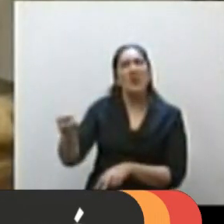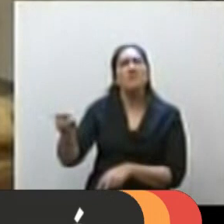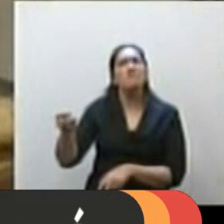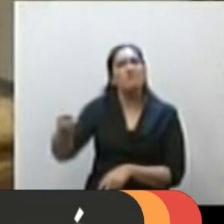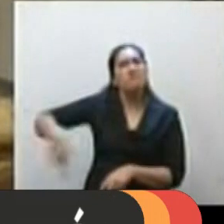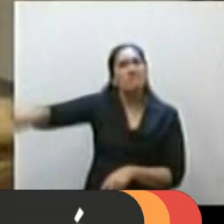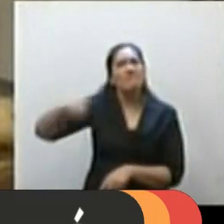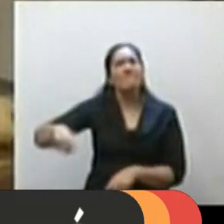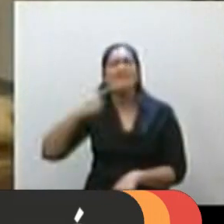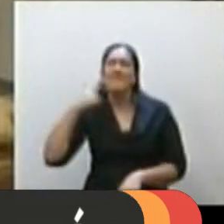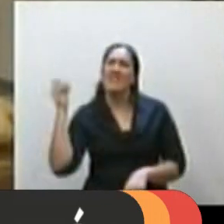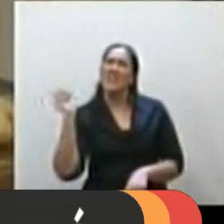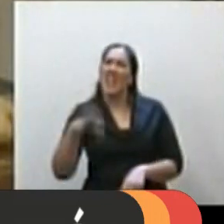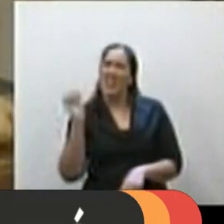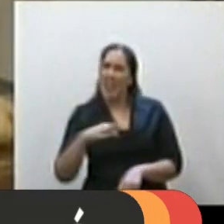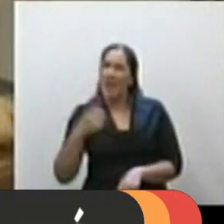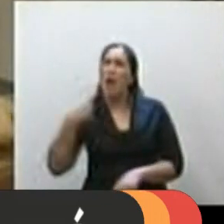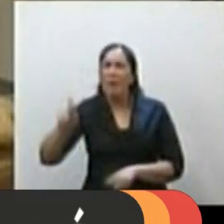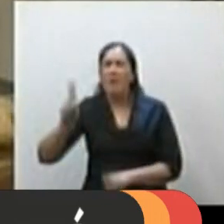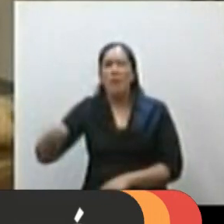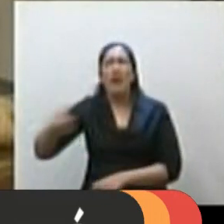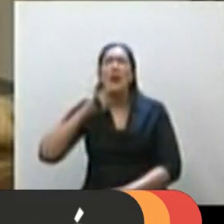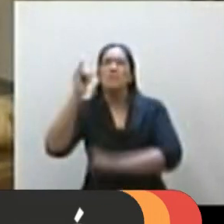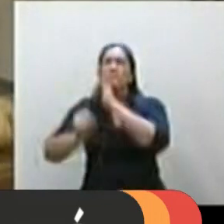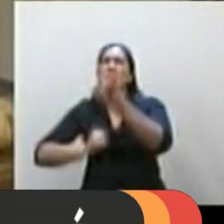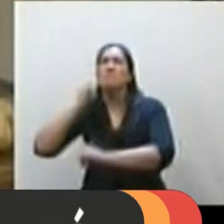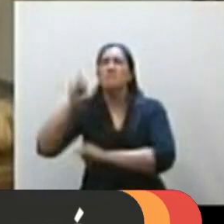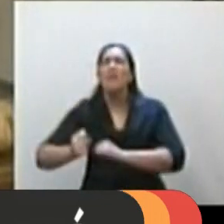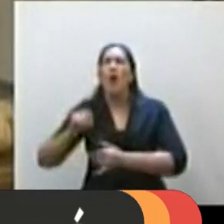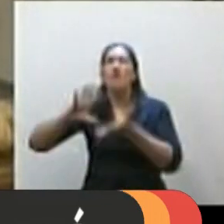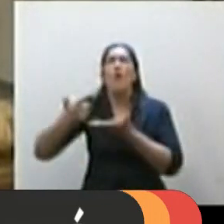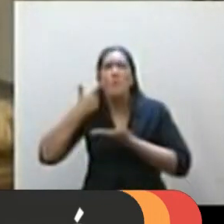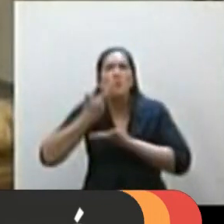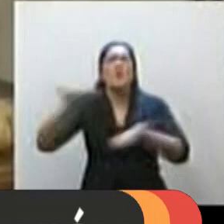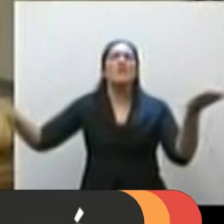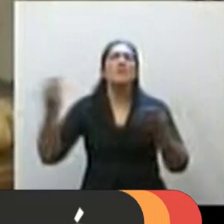criticar, pero también describir la realidad de una sociedad patriarcal,